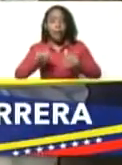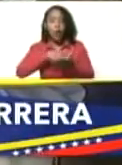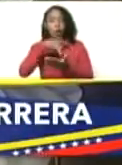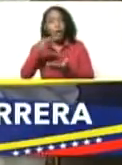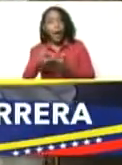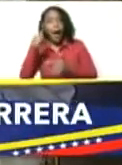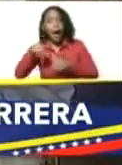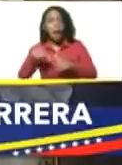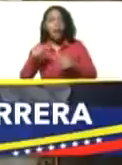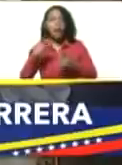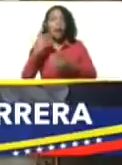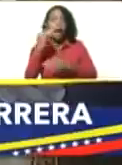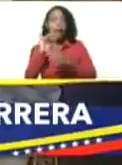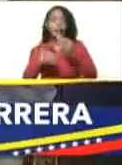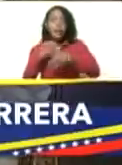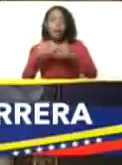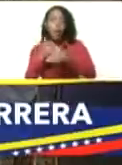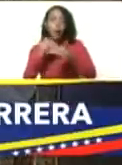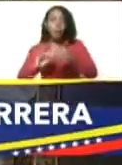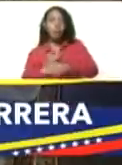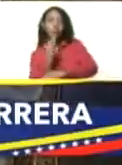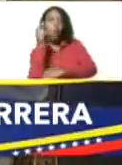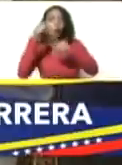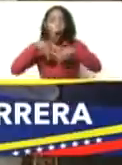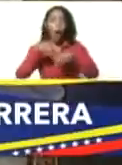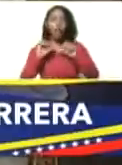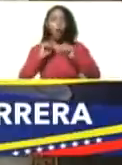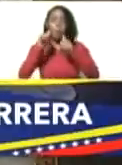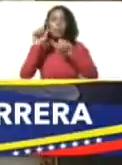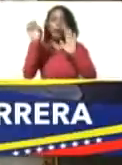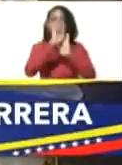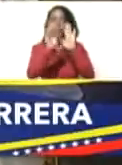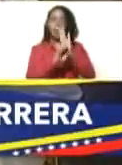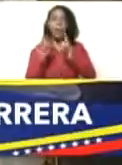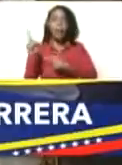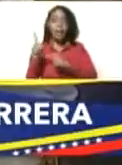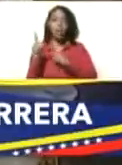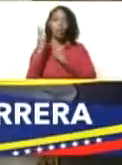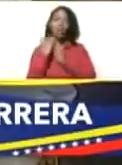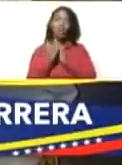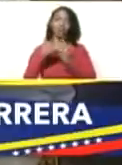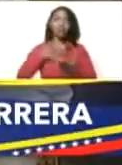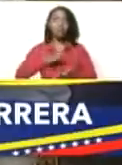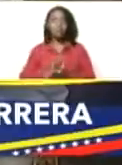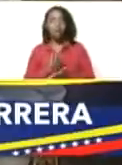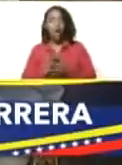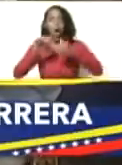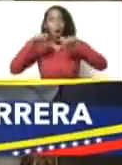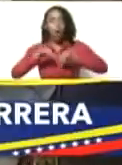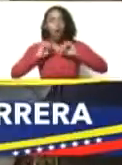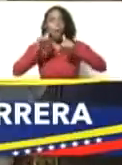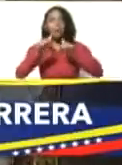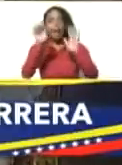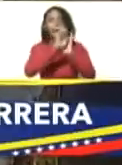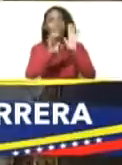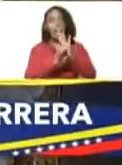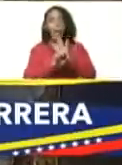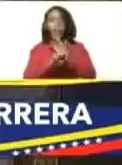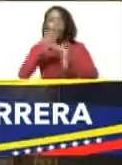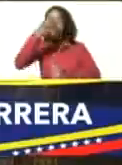fruto. Hoy comienza una etapa y eso es lo que nos tiene que consolar. Hoy comienza la etapa del fruto. No